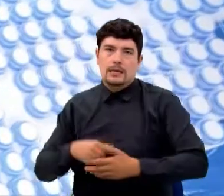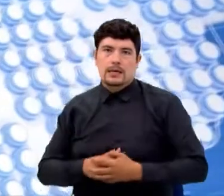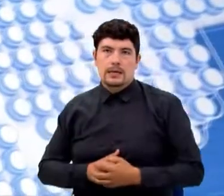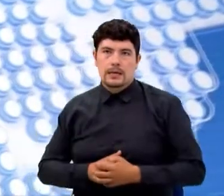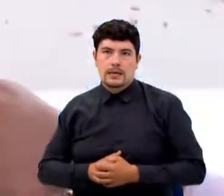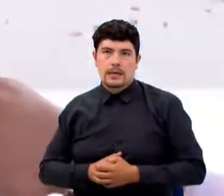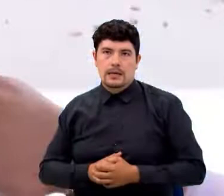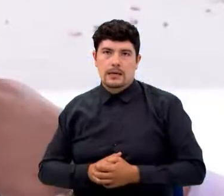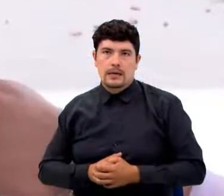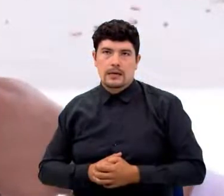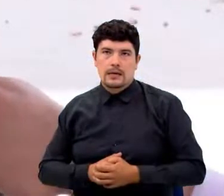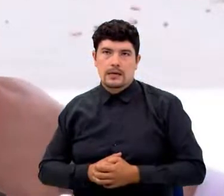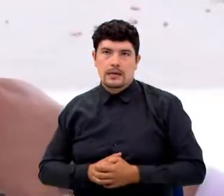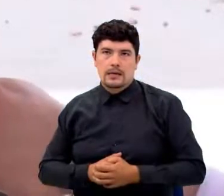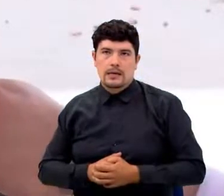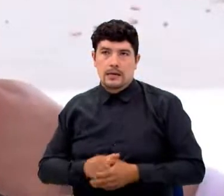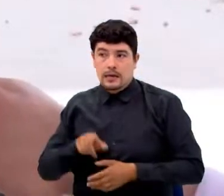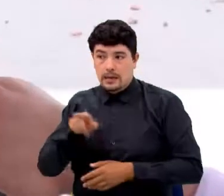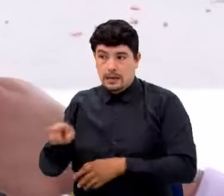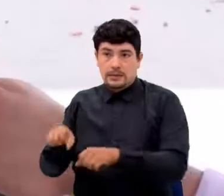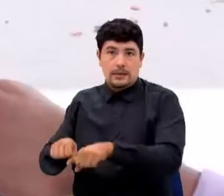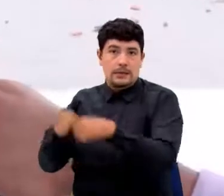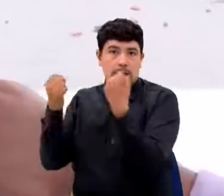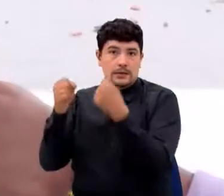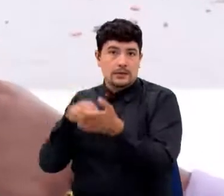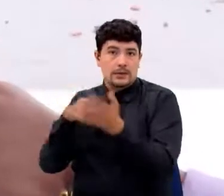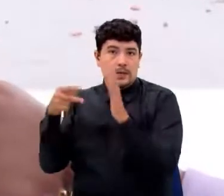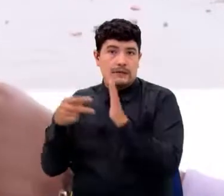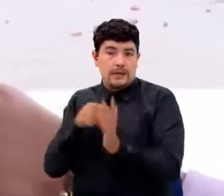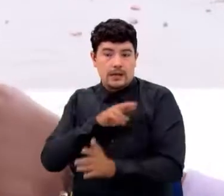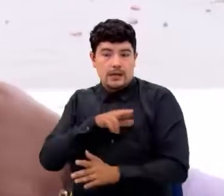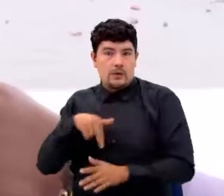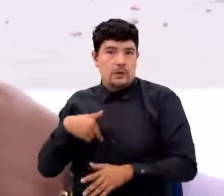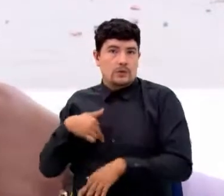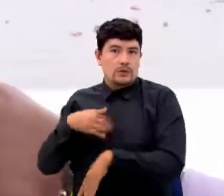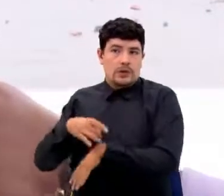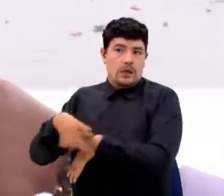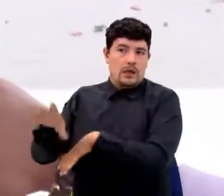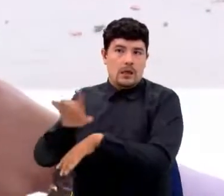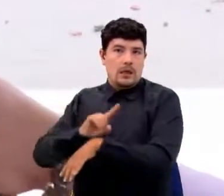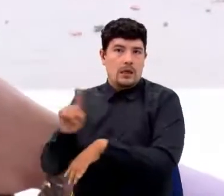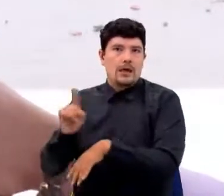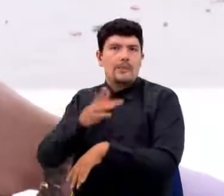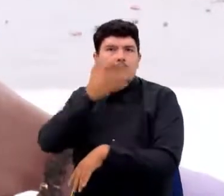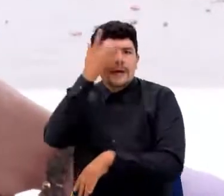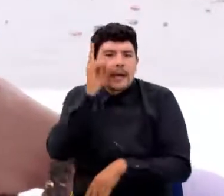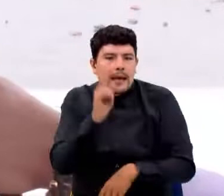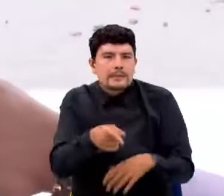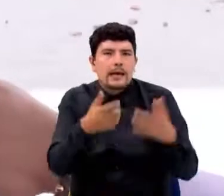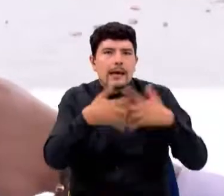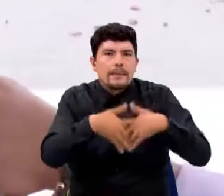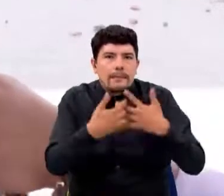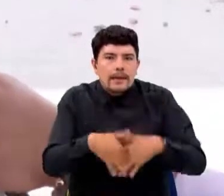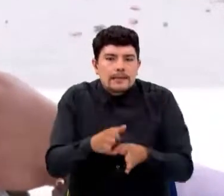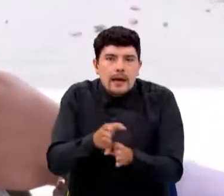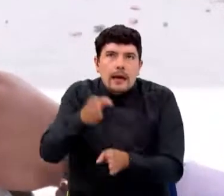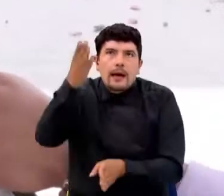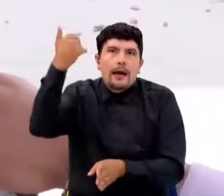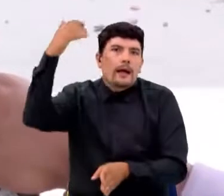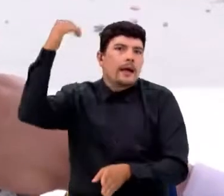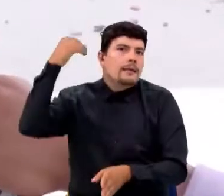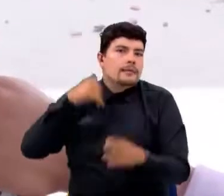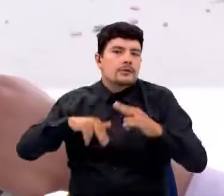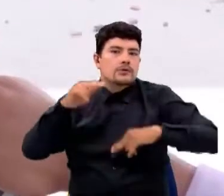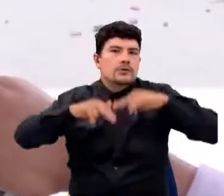fachada afectada. Este daño no se ocasiona por la negligencia nuestra, se ocasiona por el vicio de construcción que tienen esos muros que hoy en día